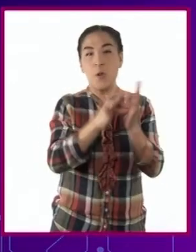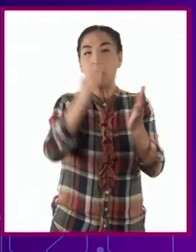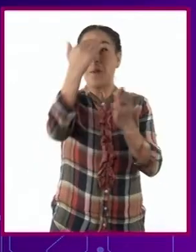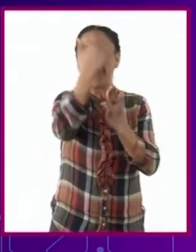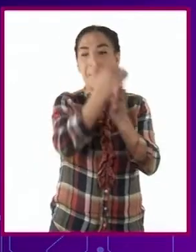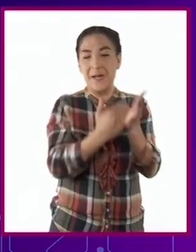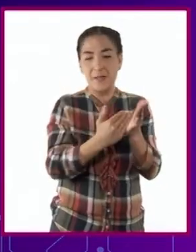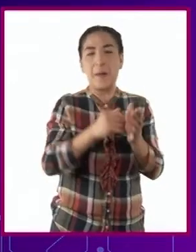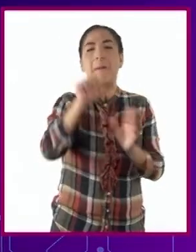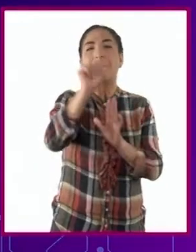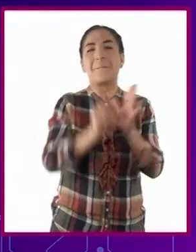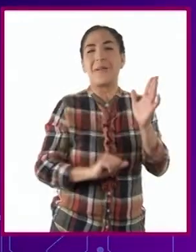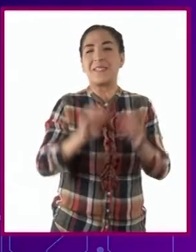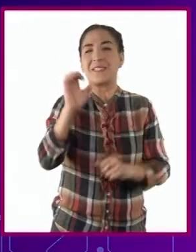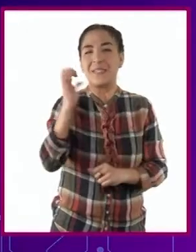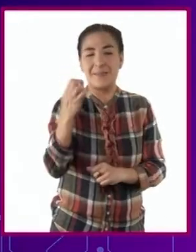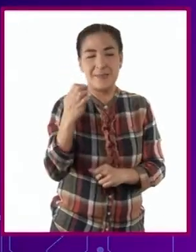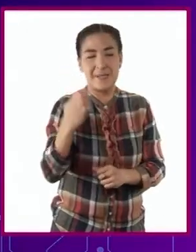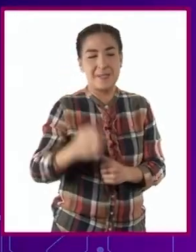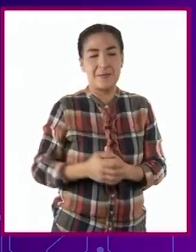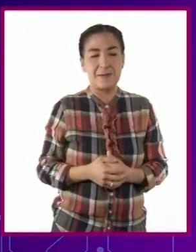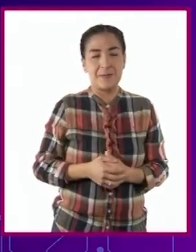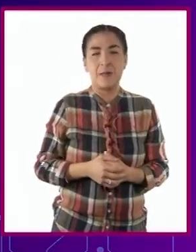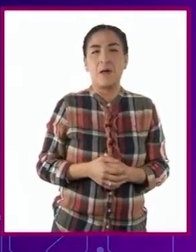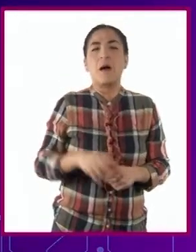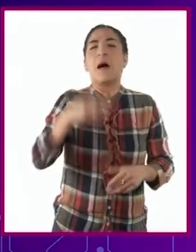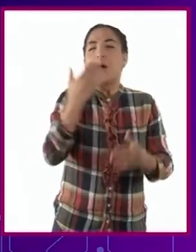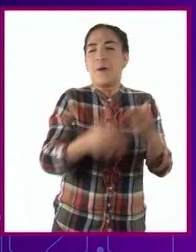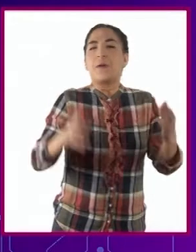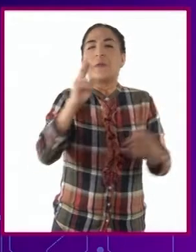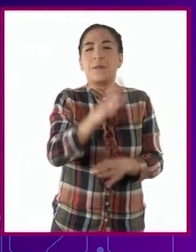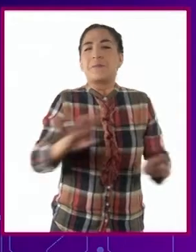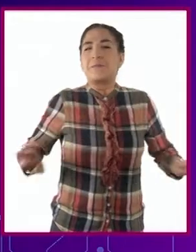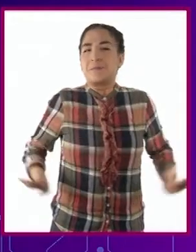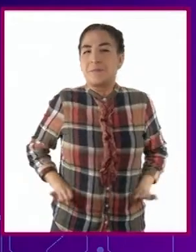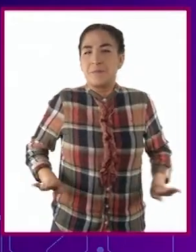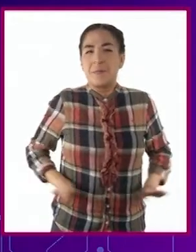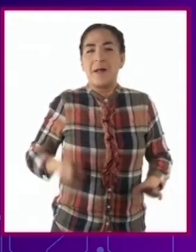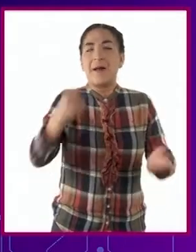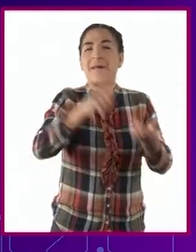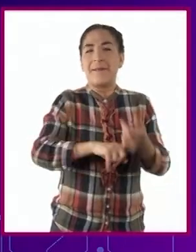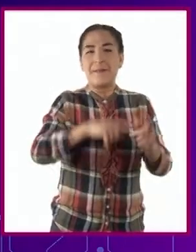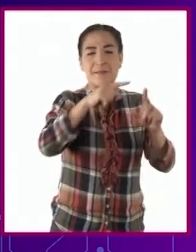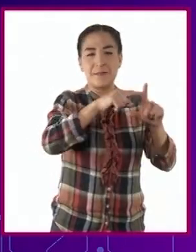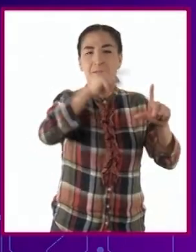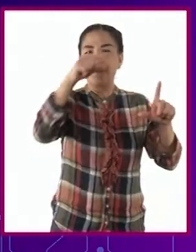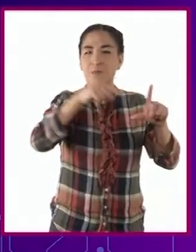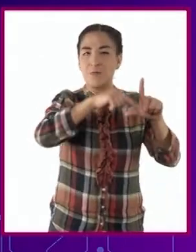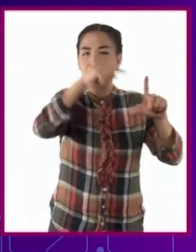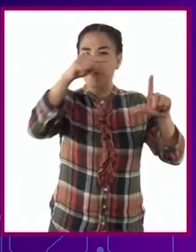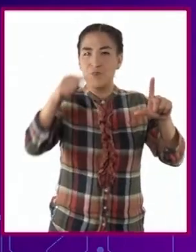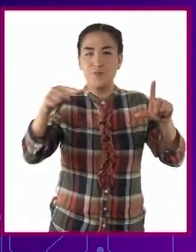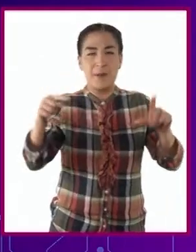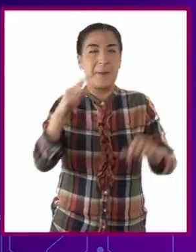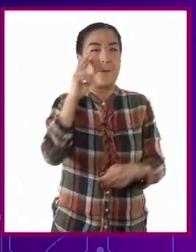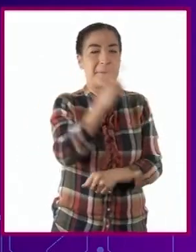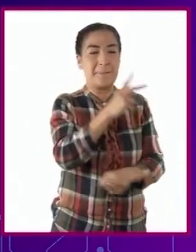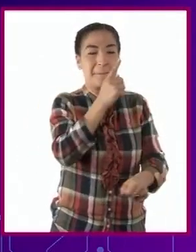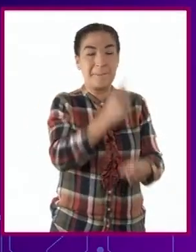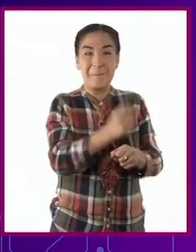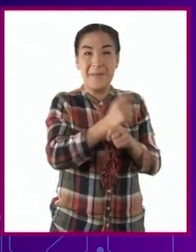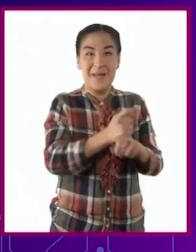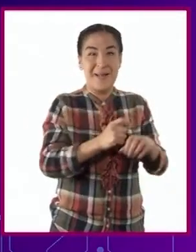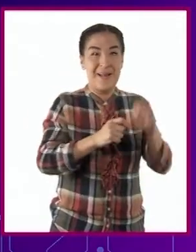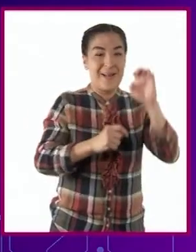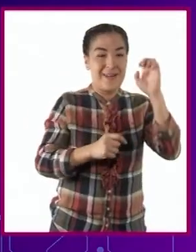mes de enero. Ahora analicemos el comportamiento de la temperatura en la gráfica. Observamos que al principio del año